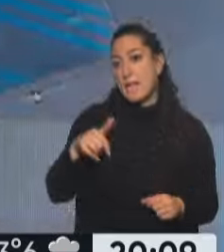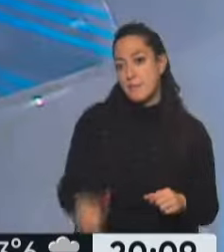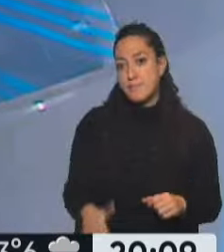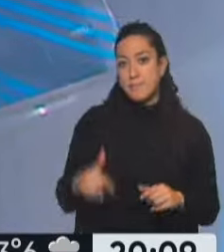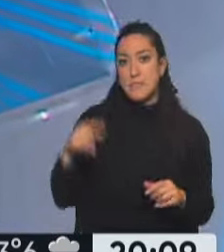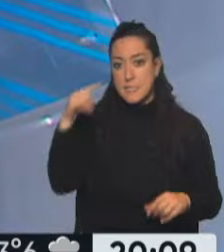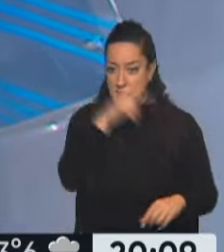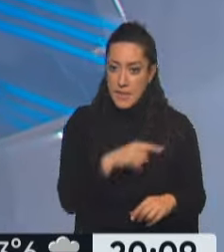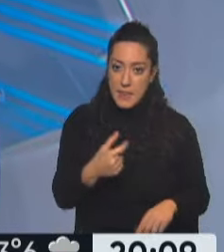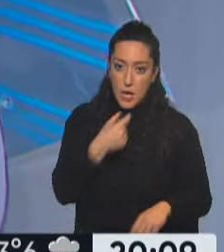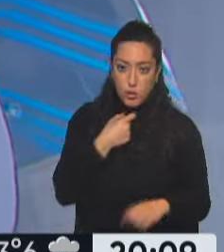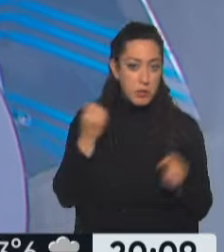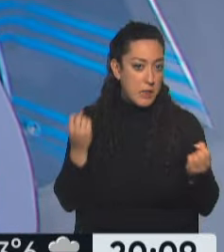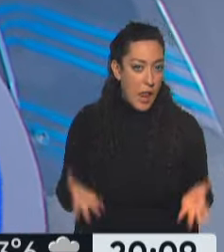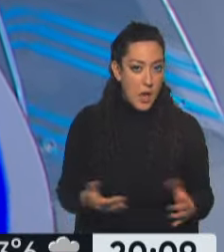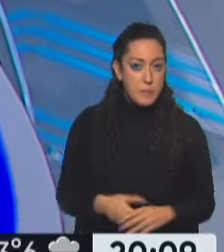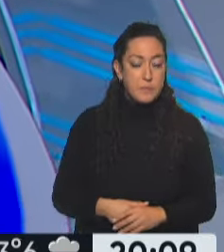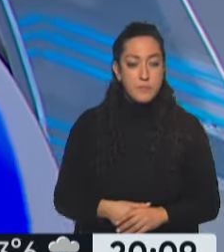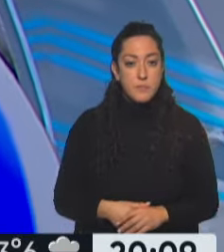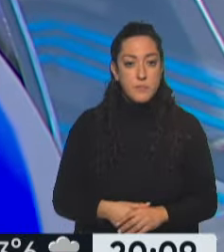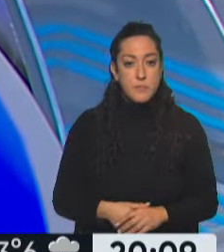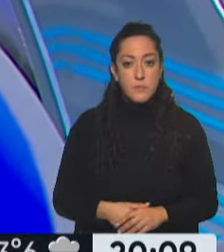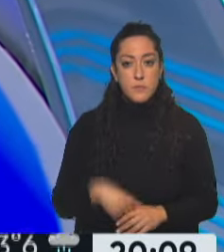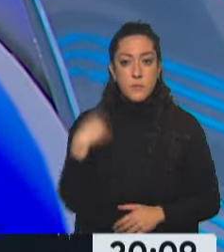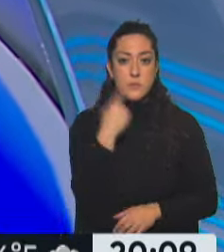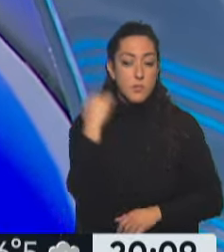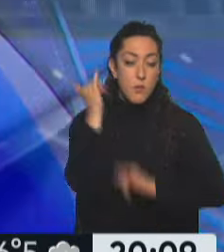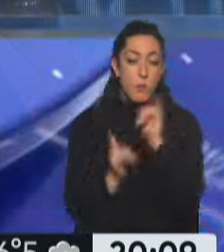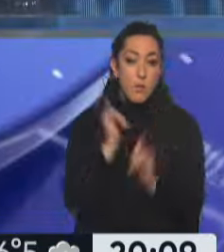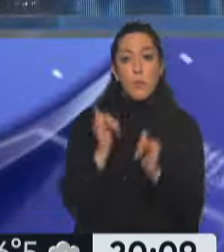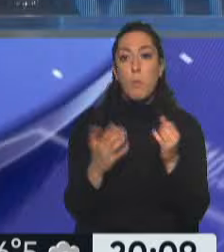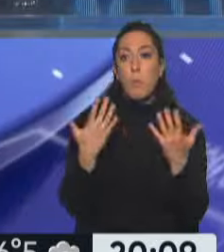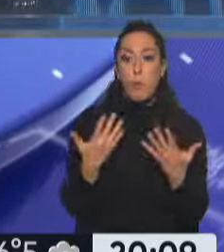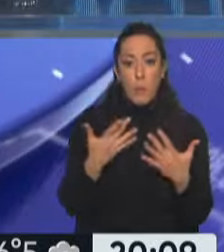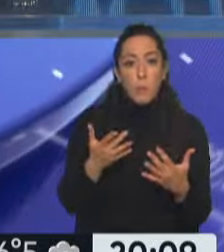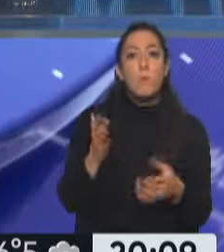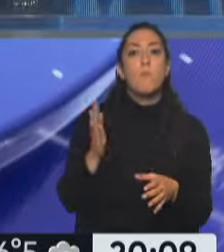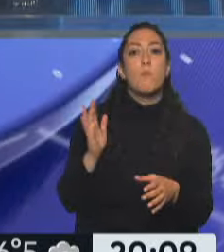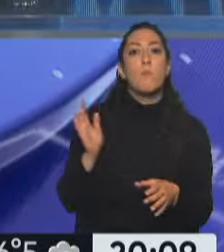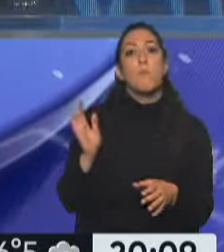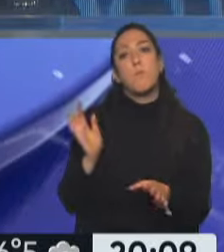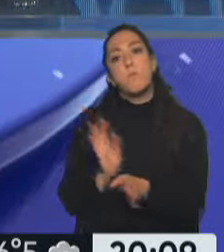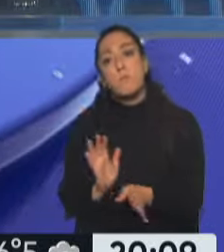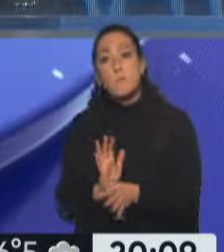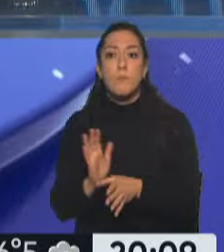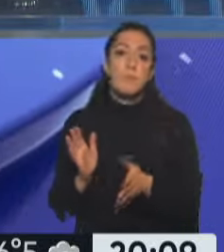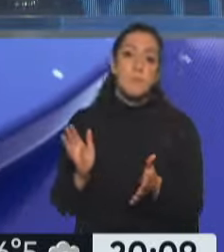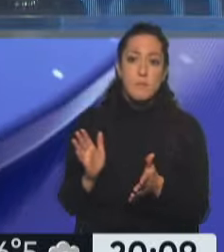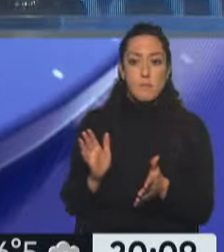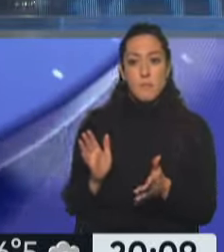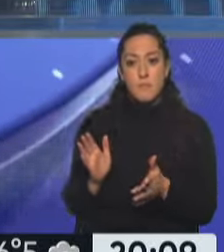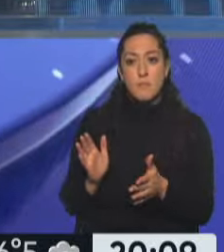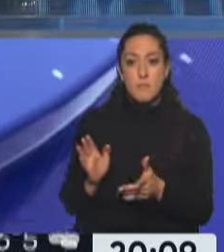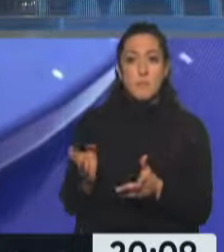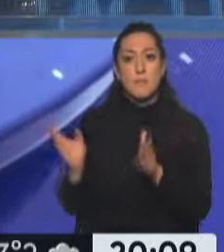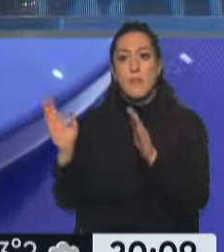este 7 de agosto. Bueno, en principio podemos dar cuenta de que es una movilización, en parte también es